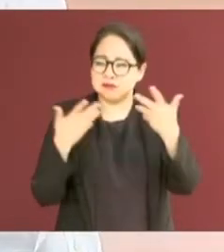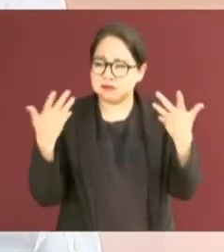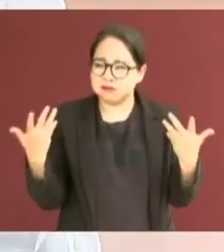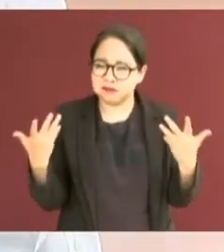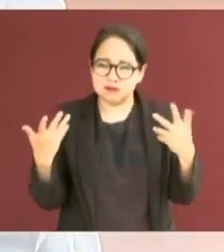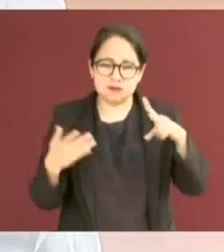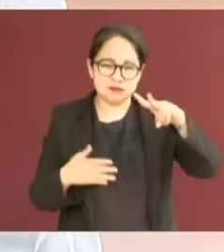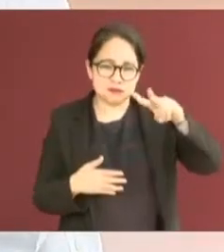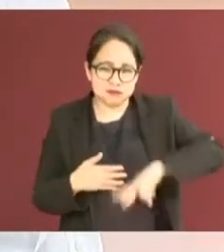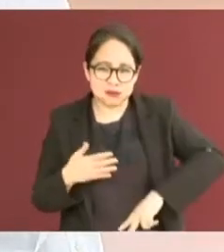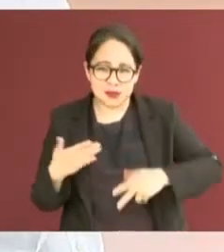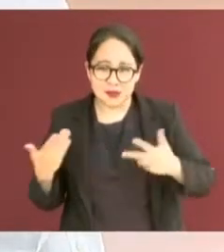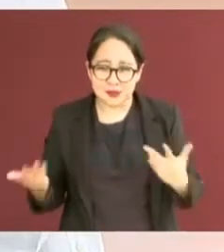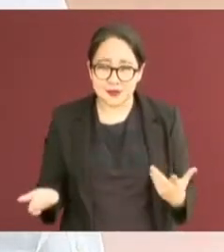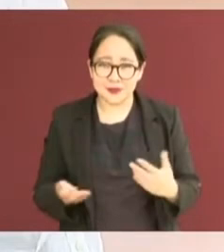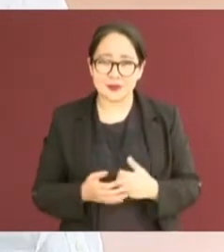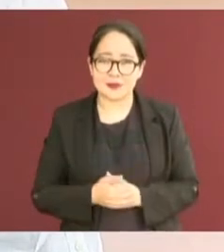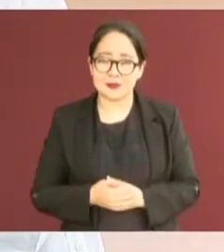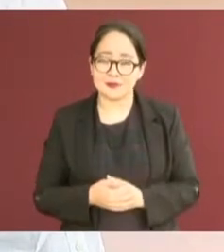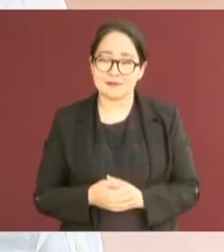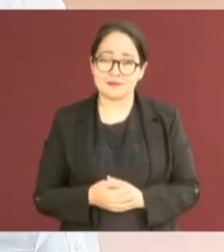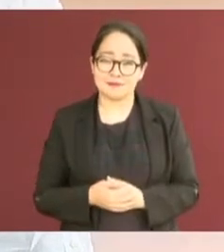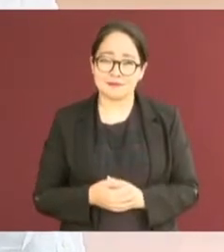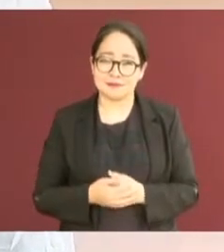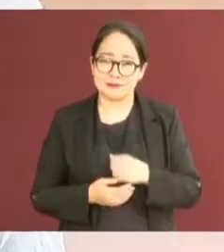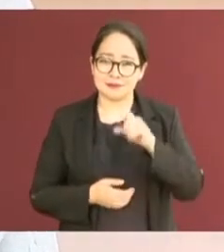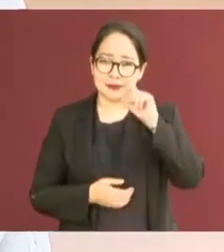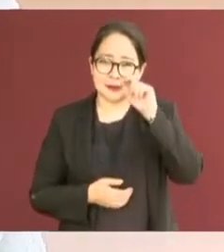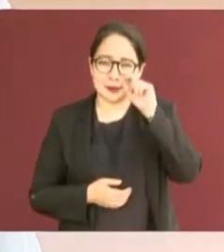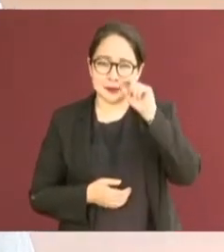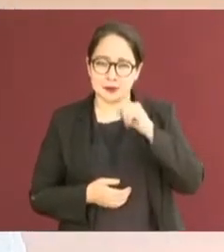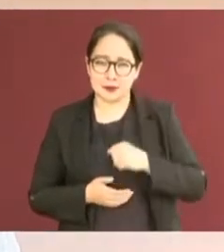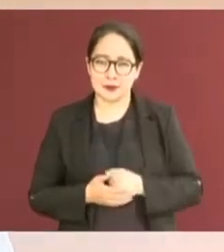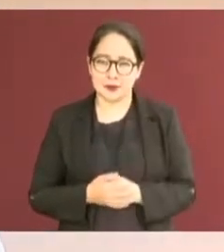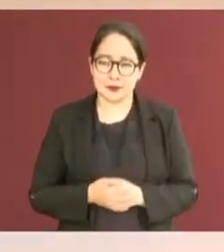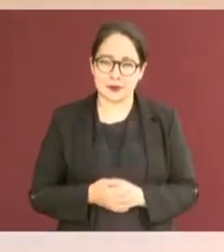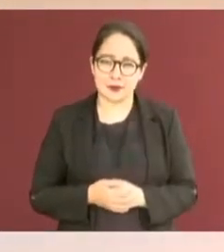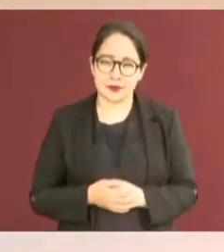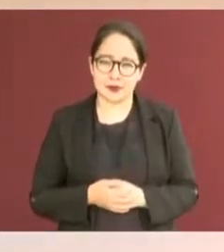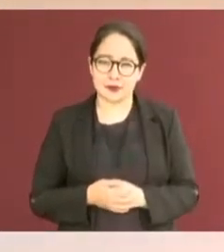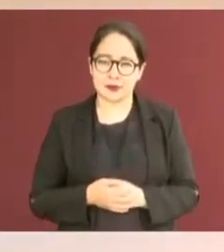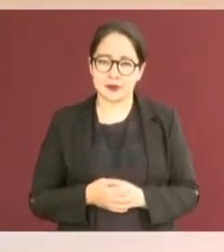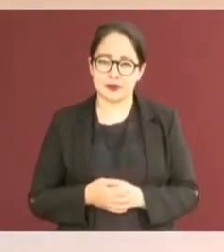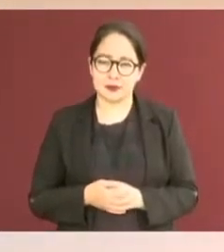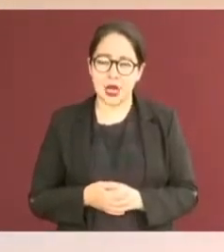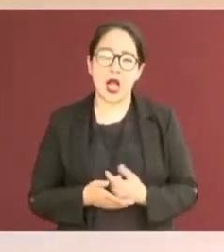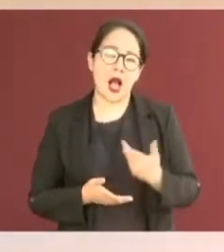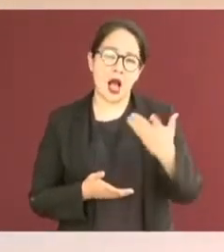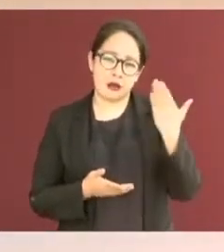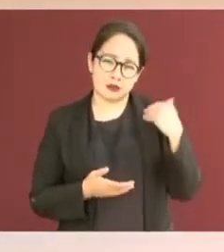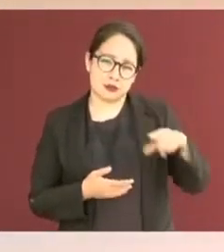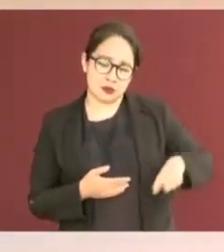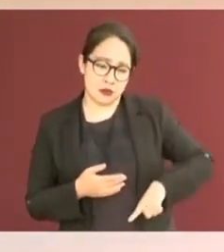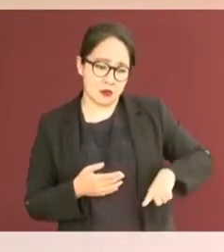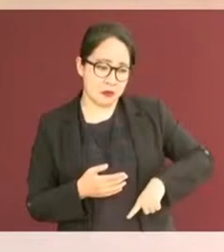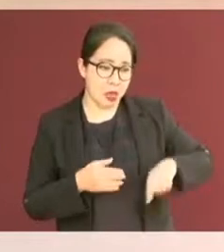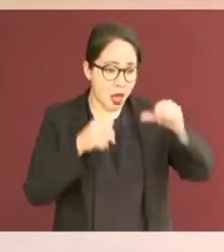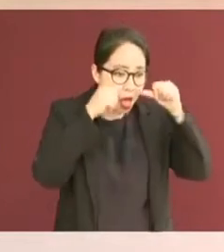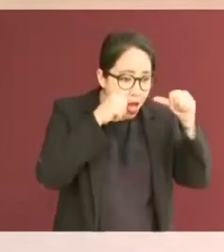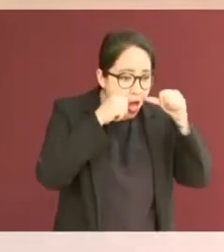ocasiones en la historia se ha mirado hacia el campo. Y